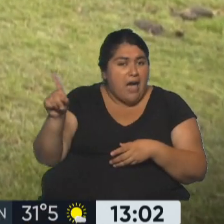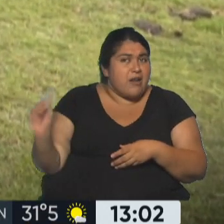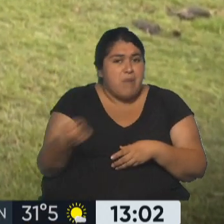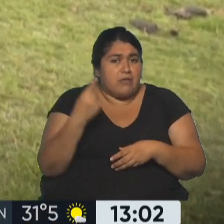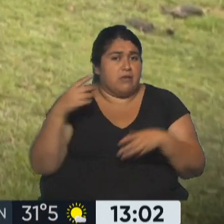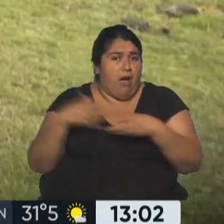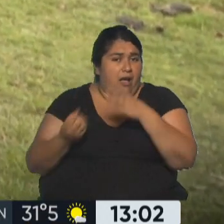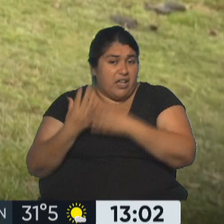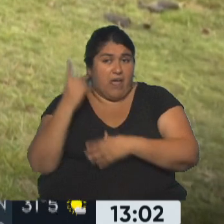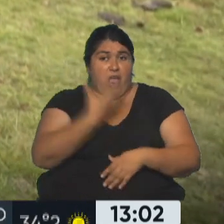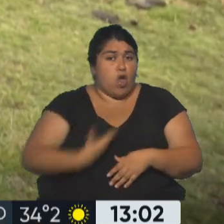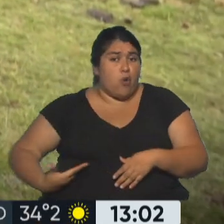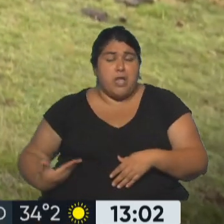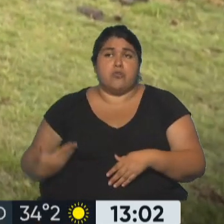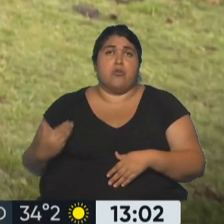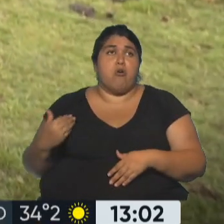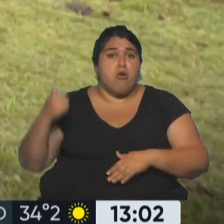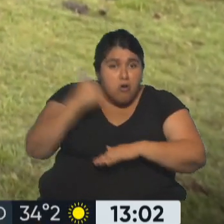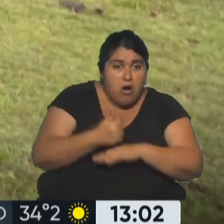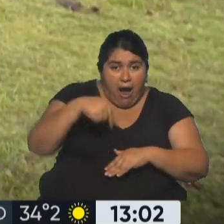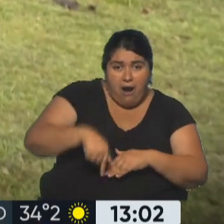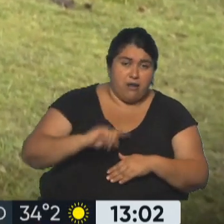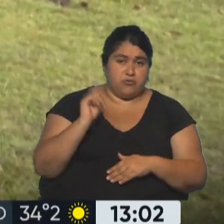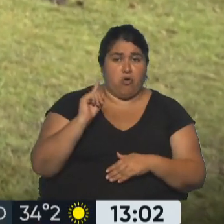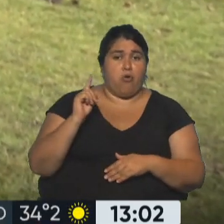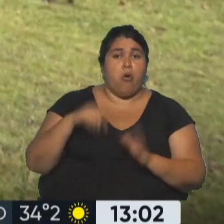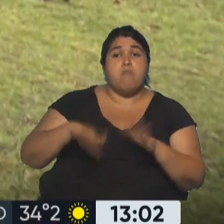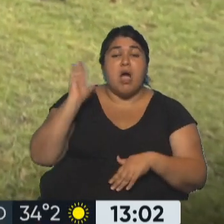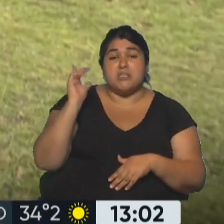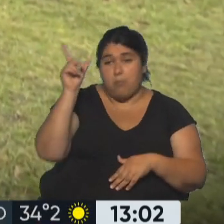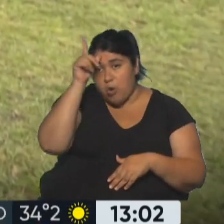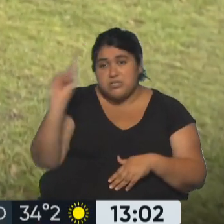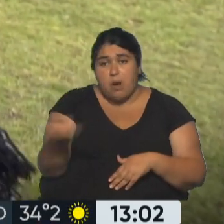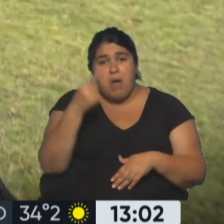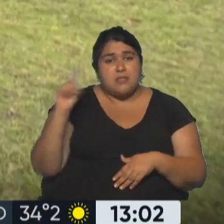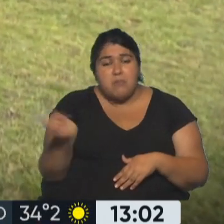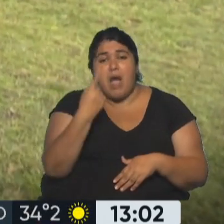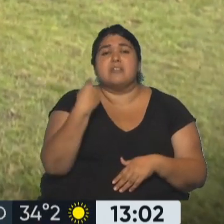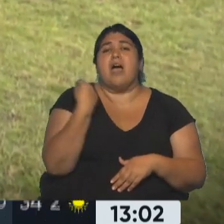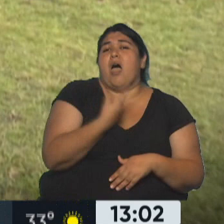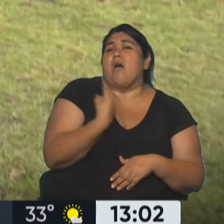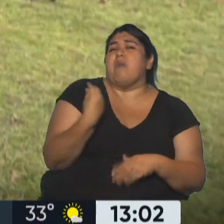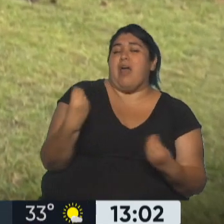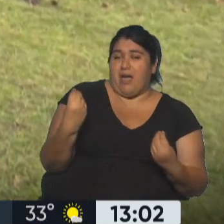que tiene, porque el Estado no está, hoy en día está sacando a los milicos no para